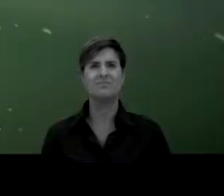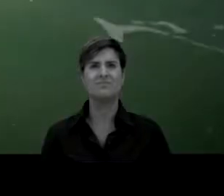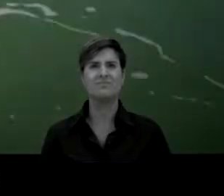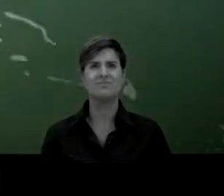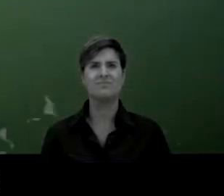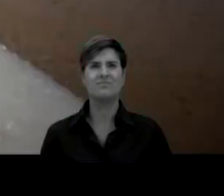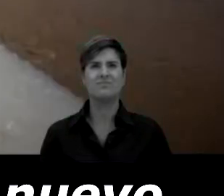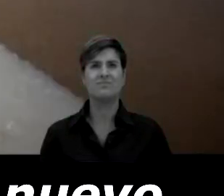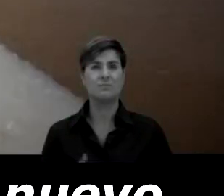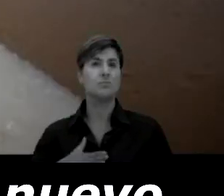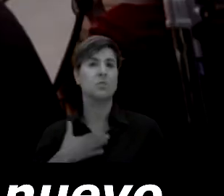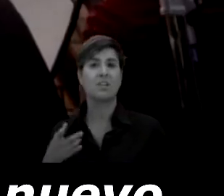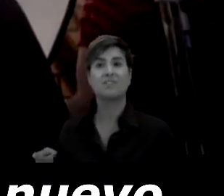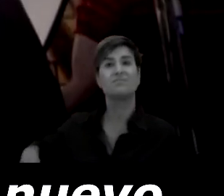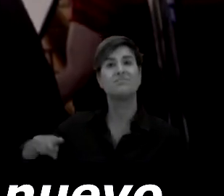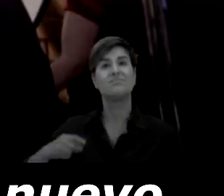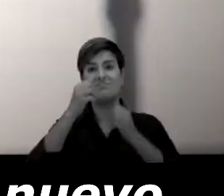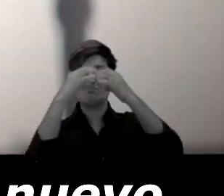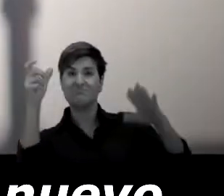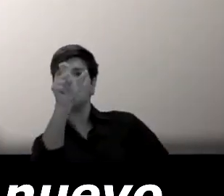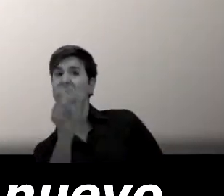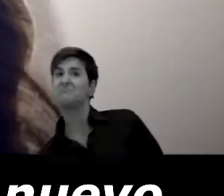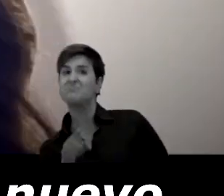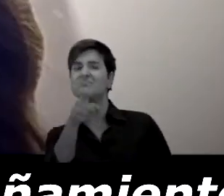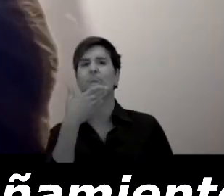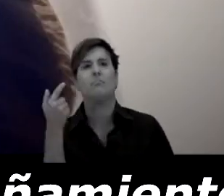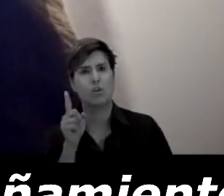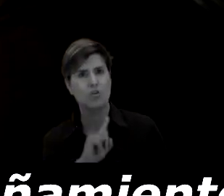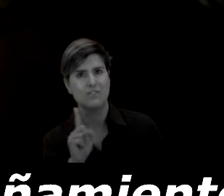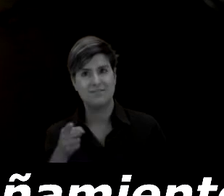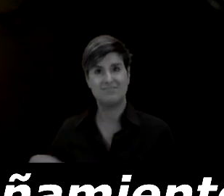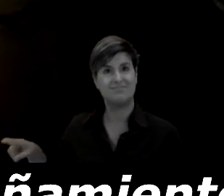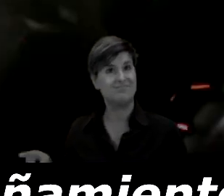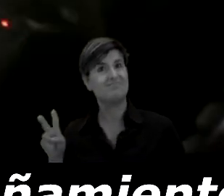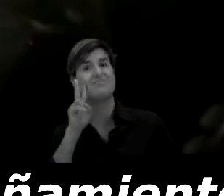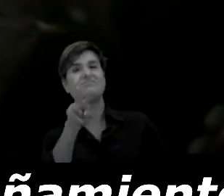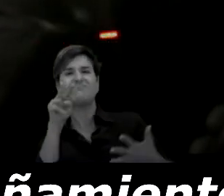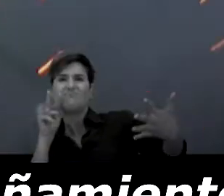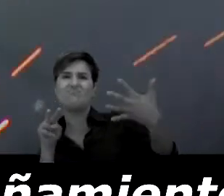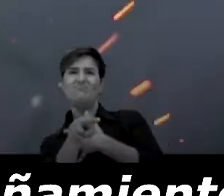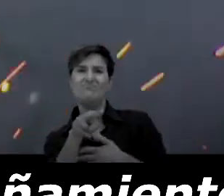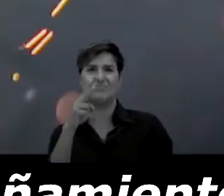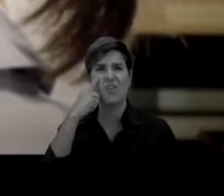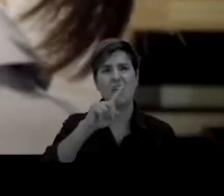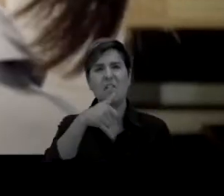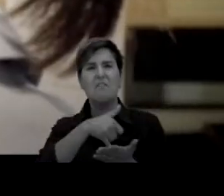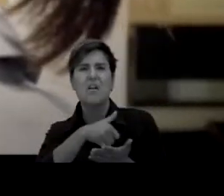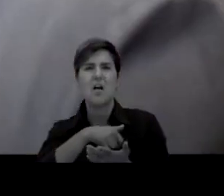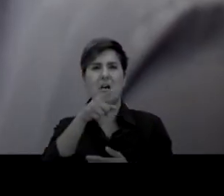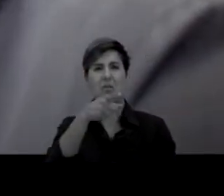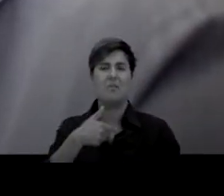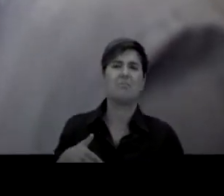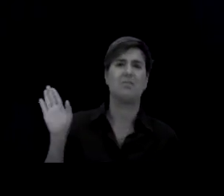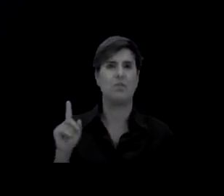Empleo reorientaron el plan No te rindas nunca a través de un nuevo enfoque de mayor acercamiento y acompañamiento a los jóvenes